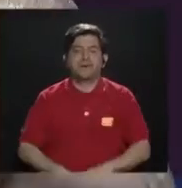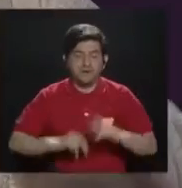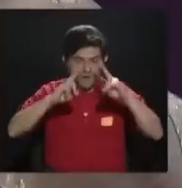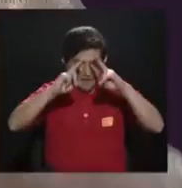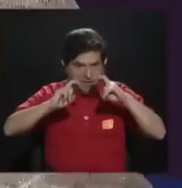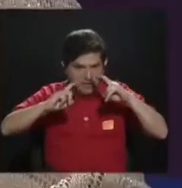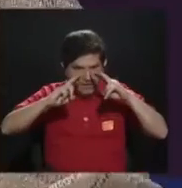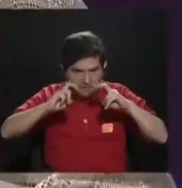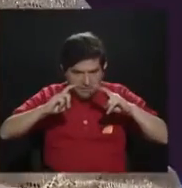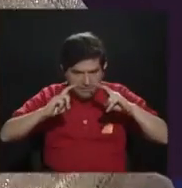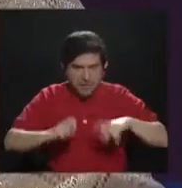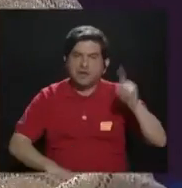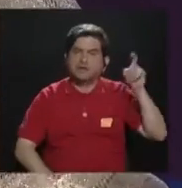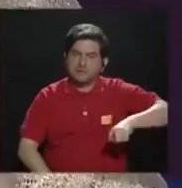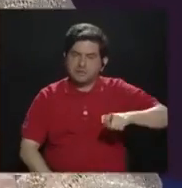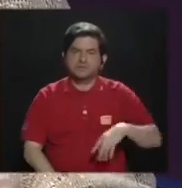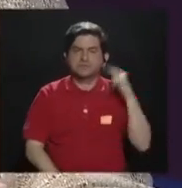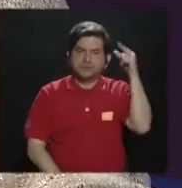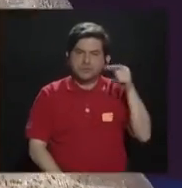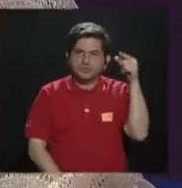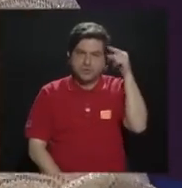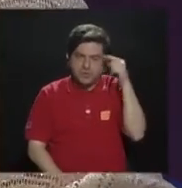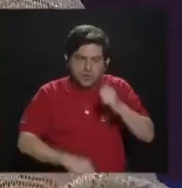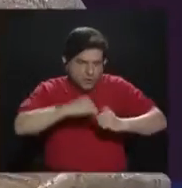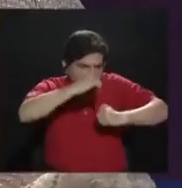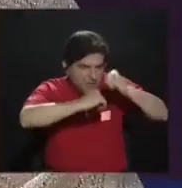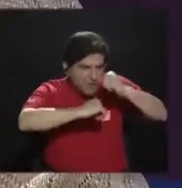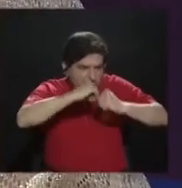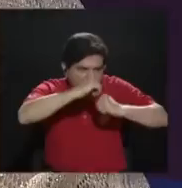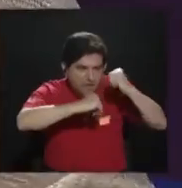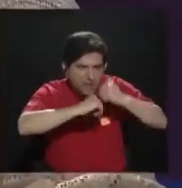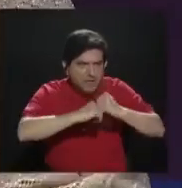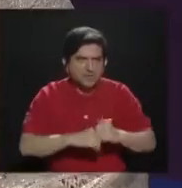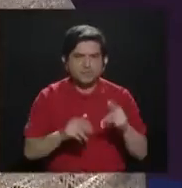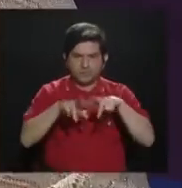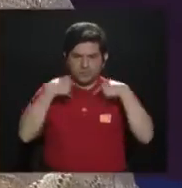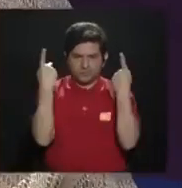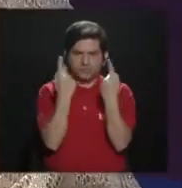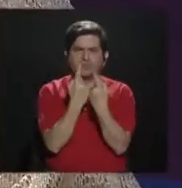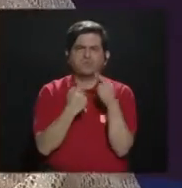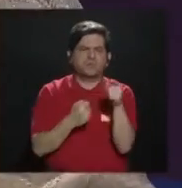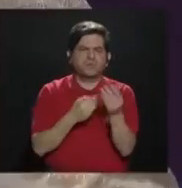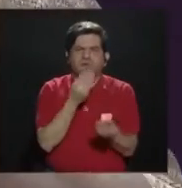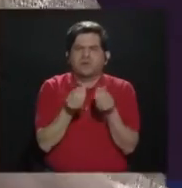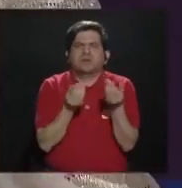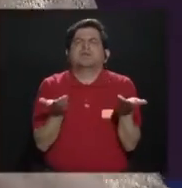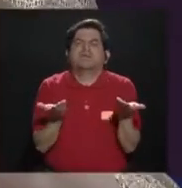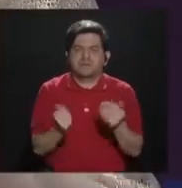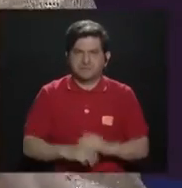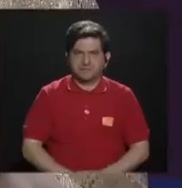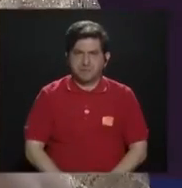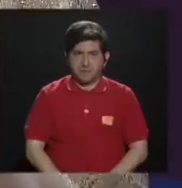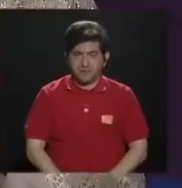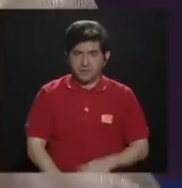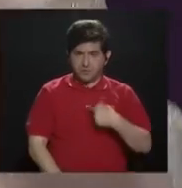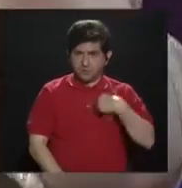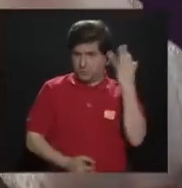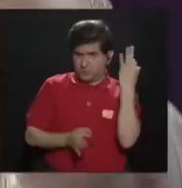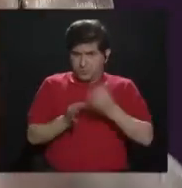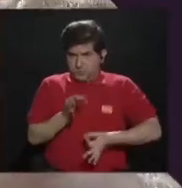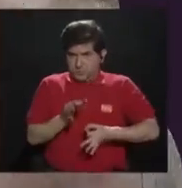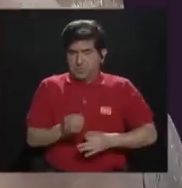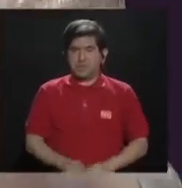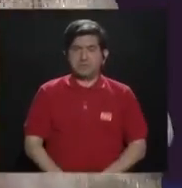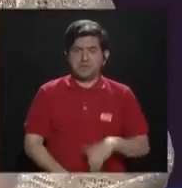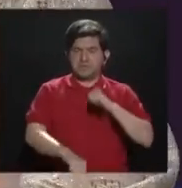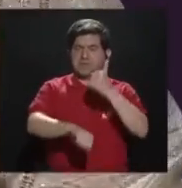revisarla, hay que ver las lógicas de las estructuras partidarias, cómo se está haciendo. Si es que yo simplemente